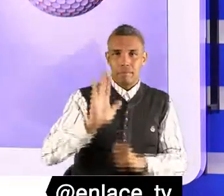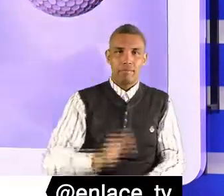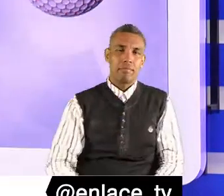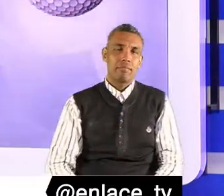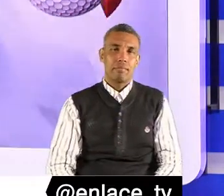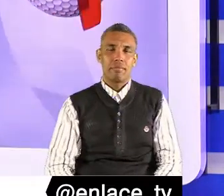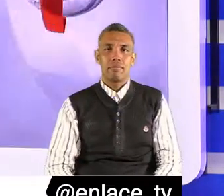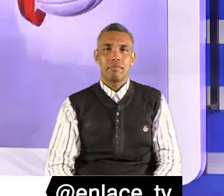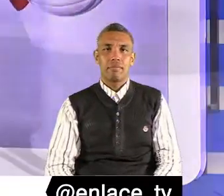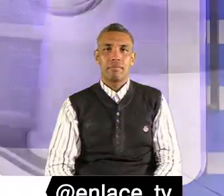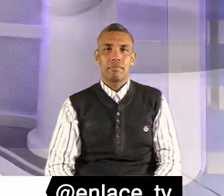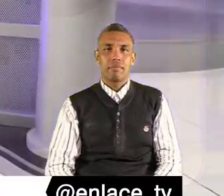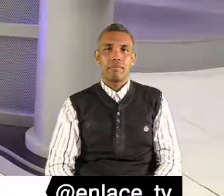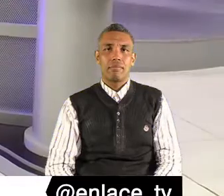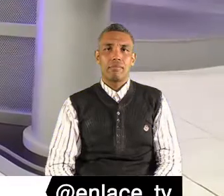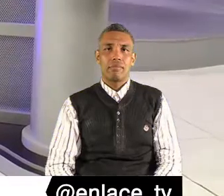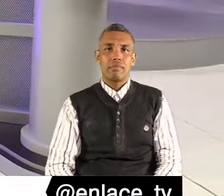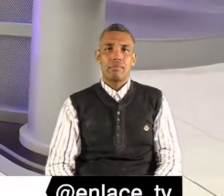Ya regresamos.